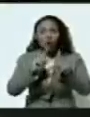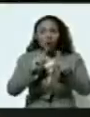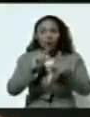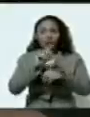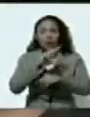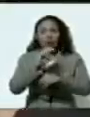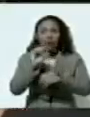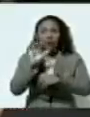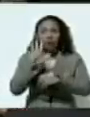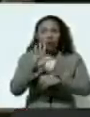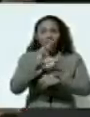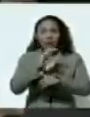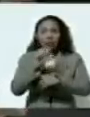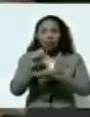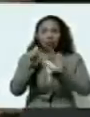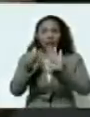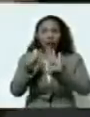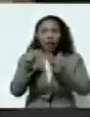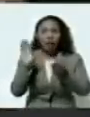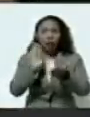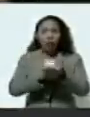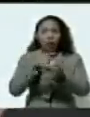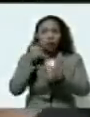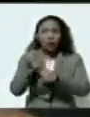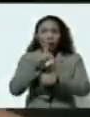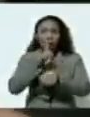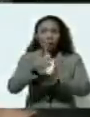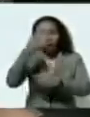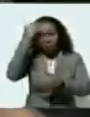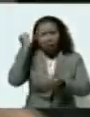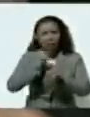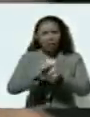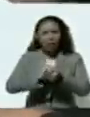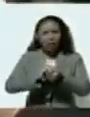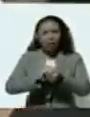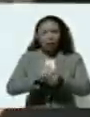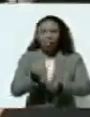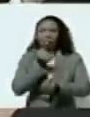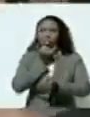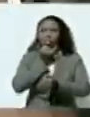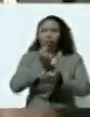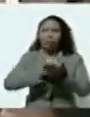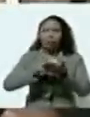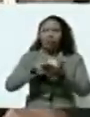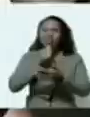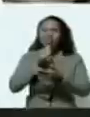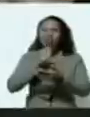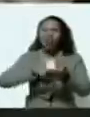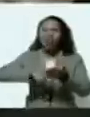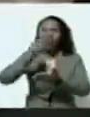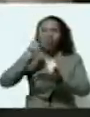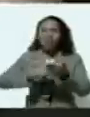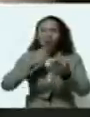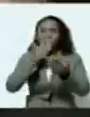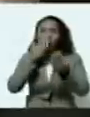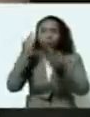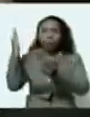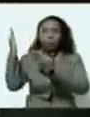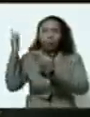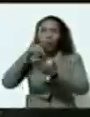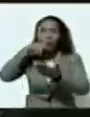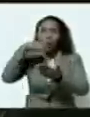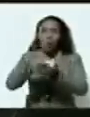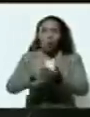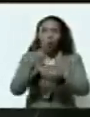11-305-306. ¿Y por qué le atribuyo al malbañado el error ortográfico? Porque miren quién lo firma. Miren quién firma el nombramiento